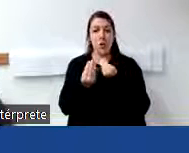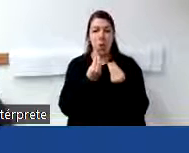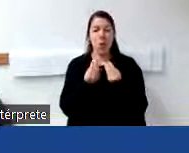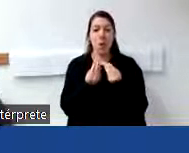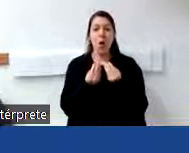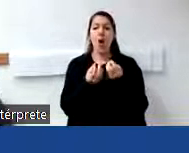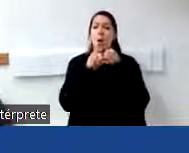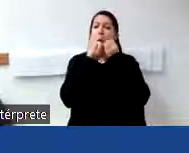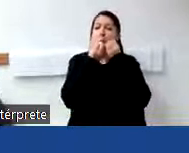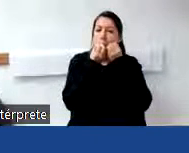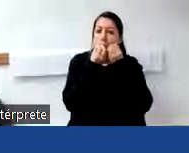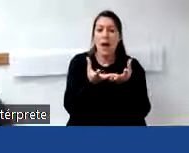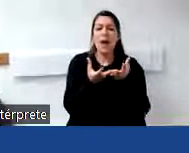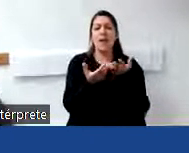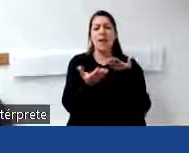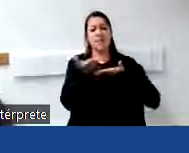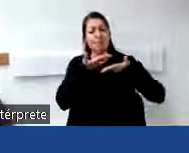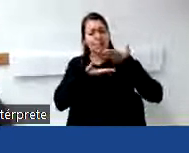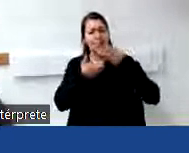trato respetuoso.